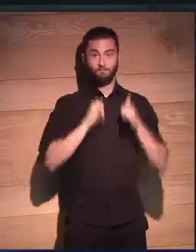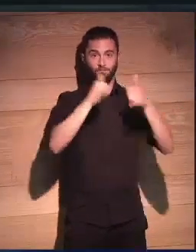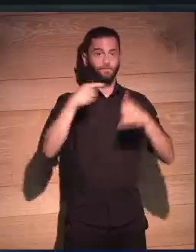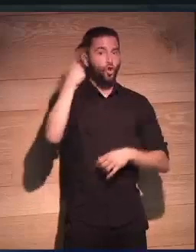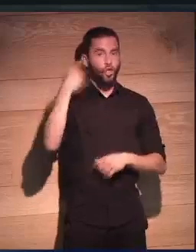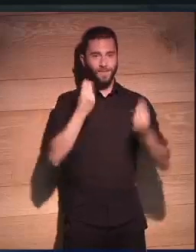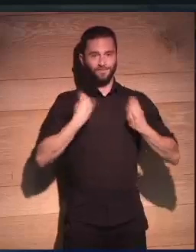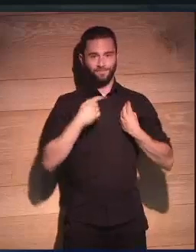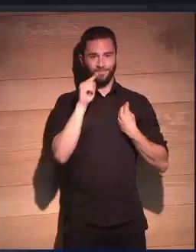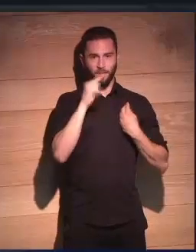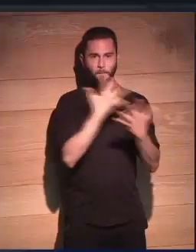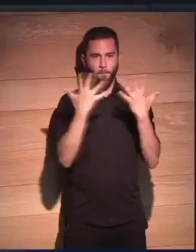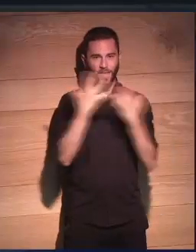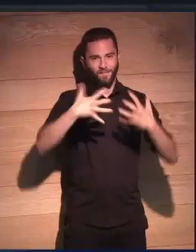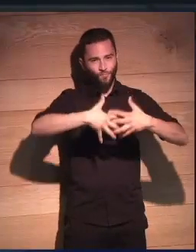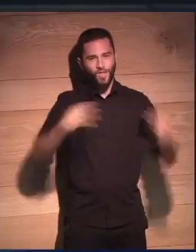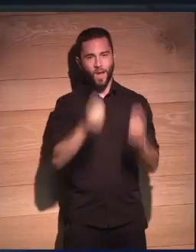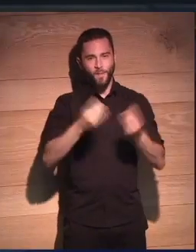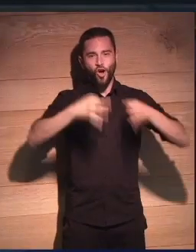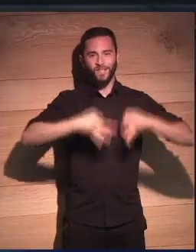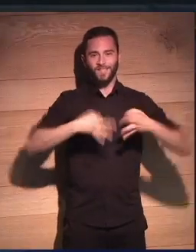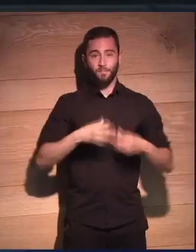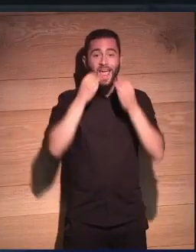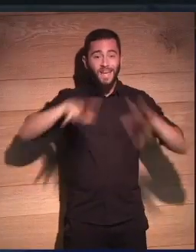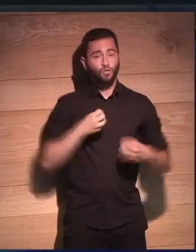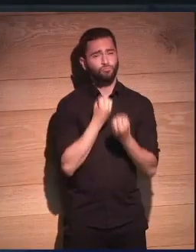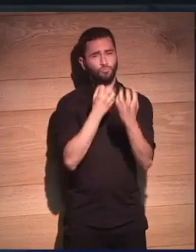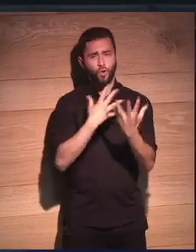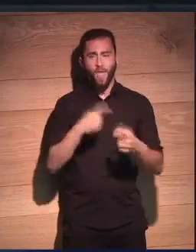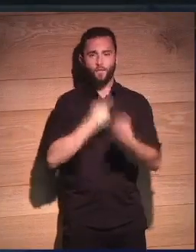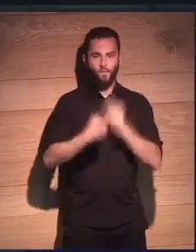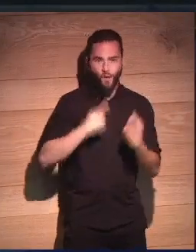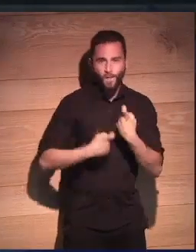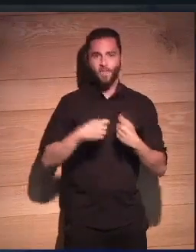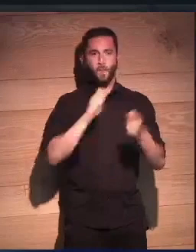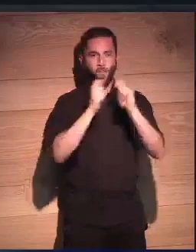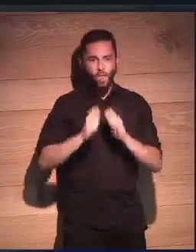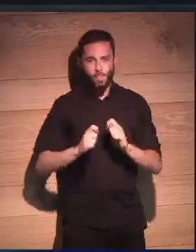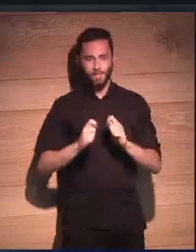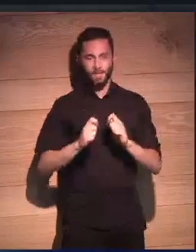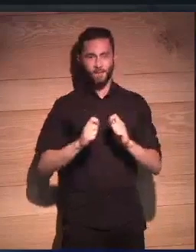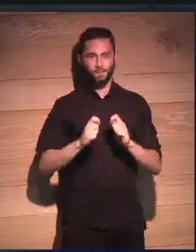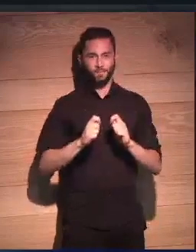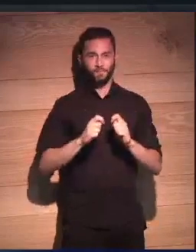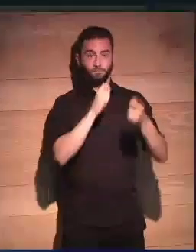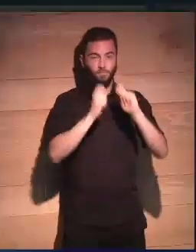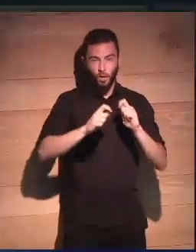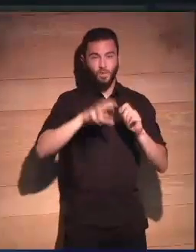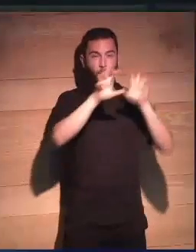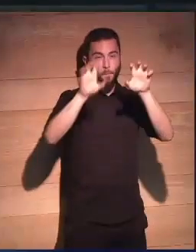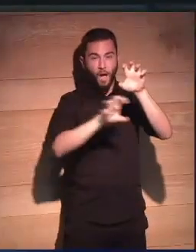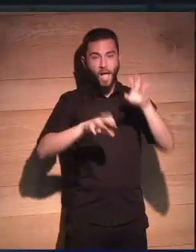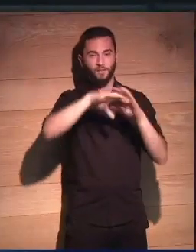mezclas siempre funcionan mucho mejor. Es historiador de formación, es periodista, ha sido corresponsal en varios